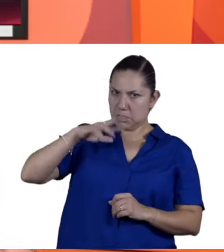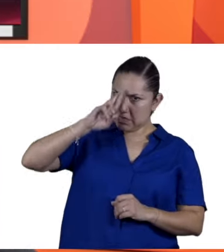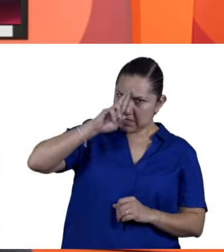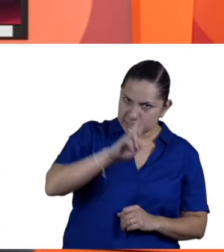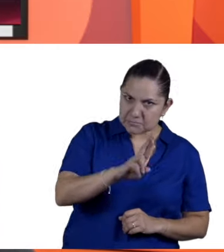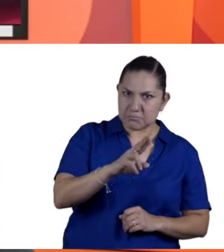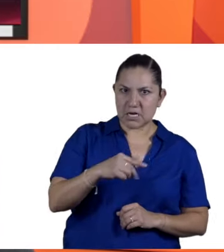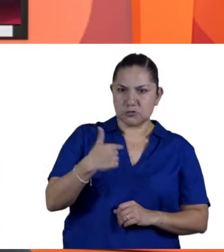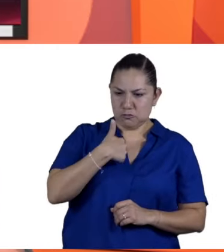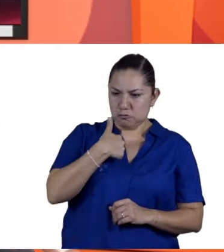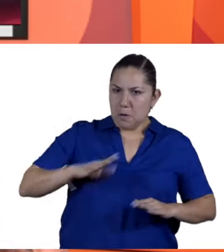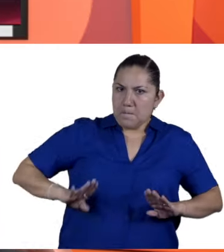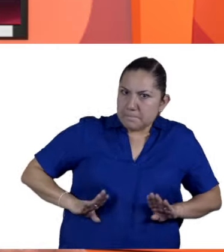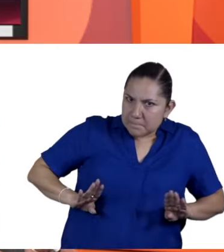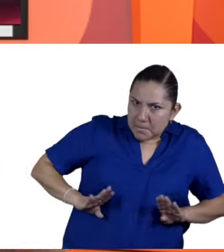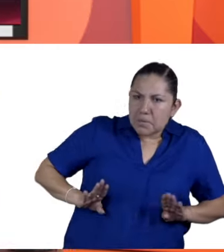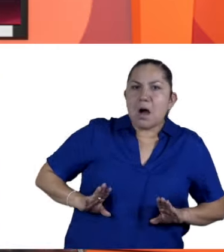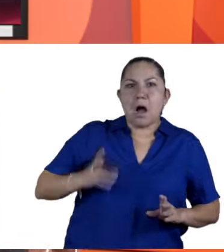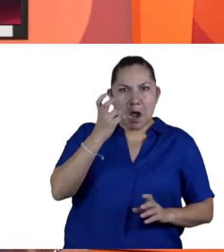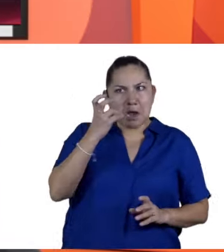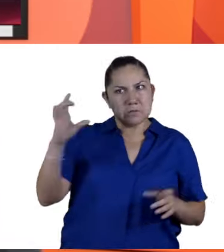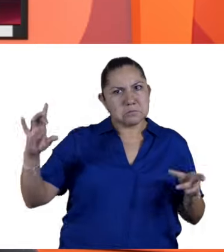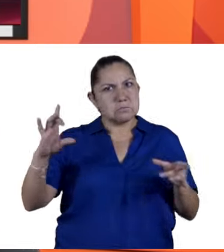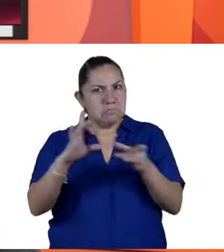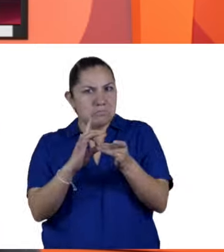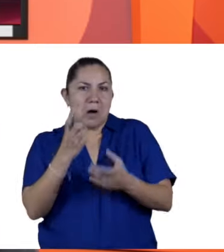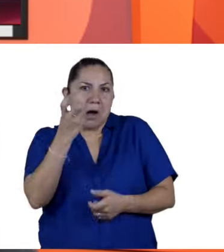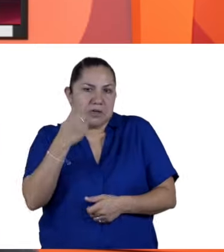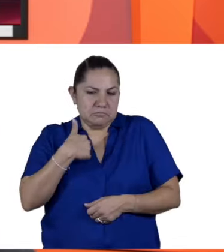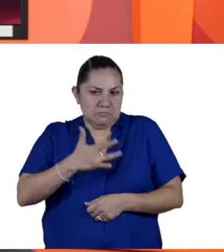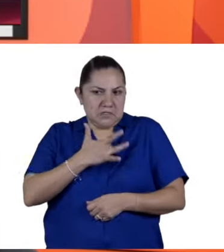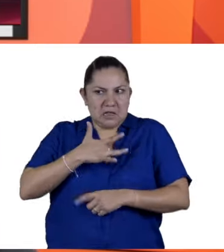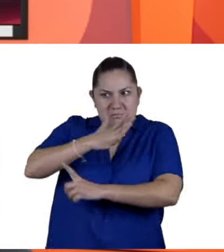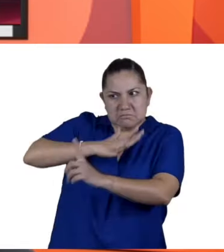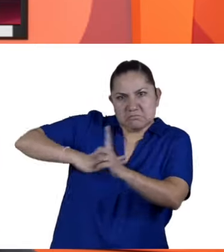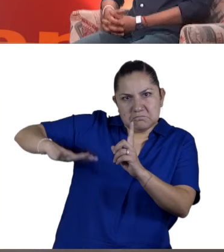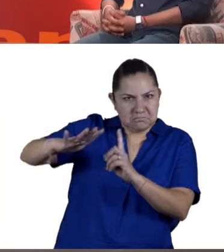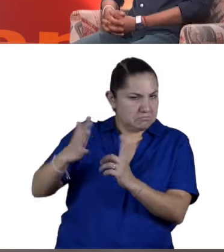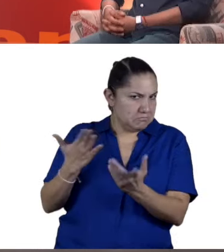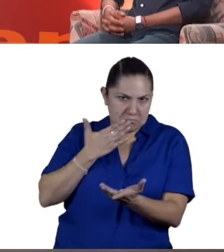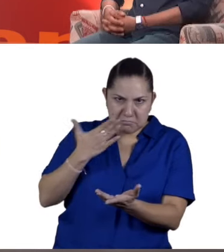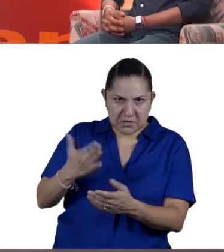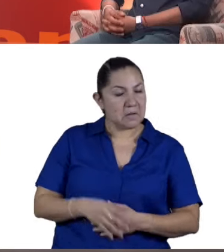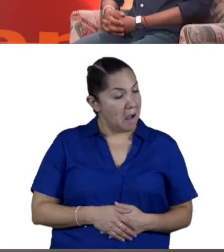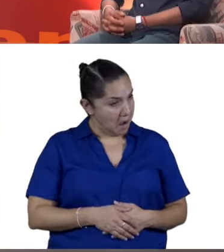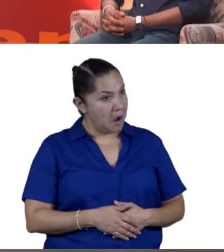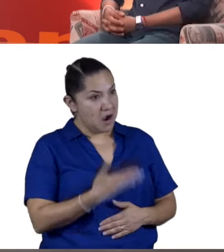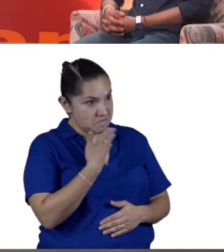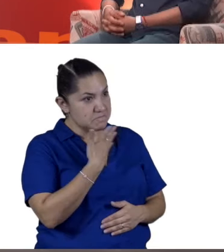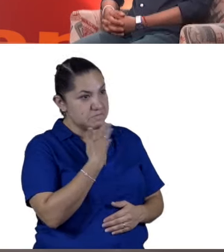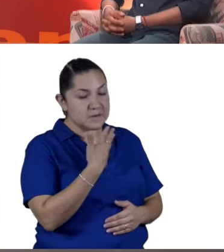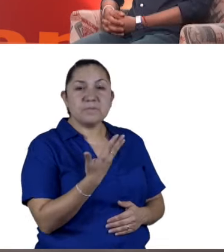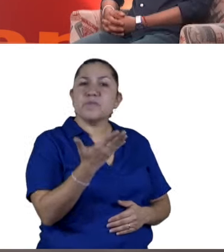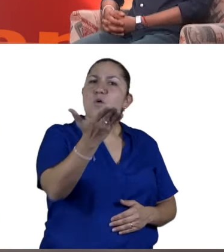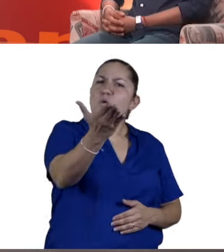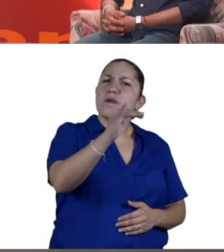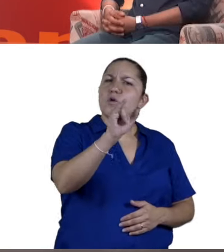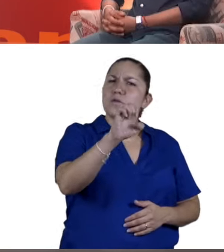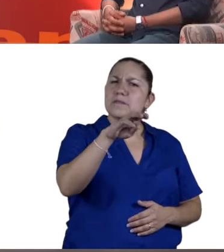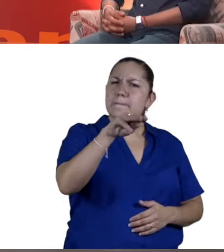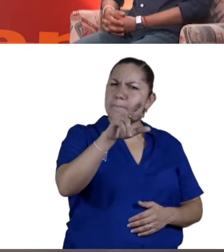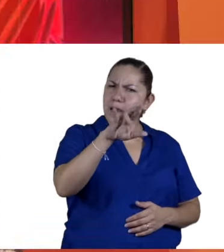decirme el nombre que, que tengo, ¿no? Y lo que necesitaba que hicieran. Ah, qué bien, qué bien. Bueno, José María, ¿y a qué crees